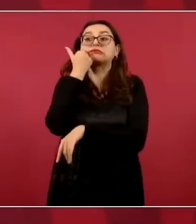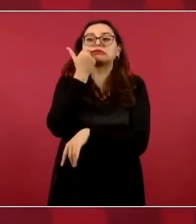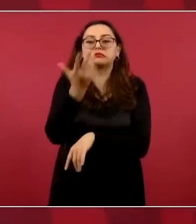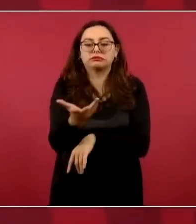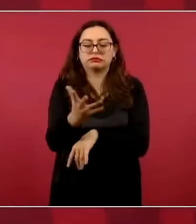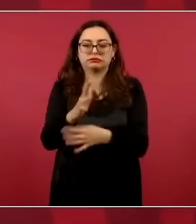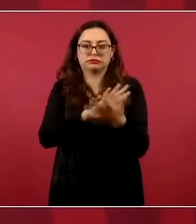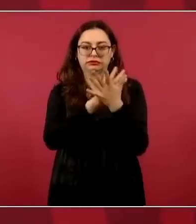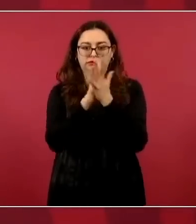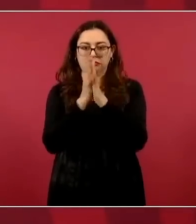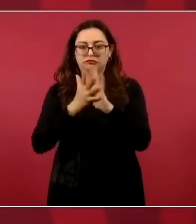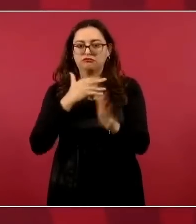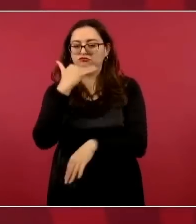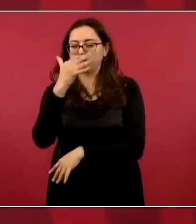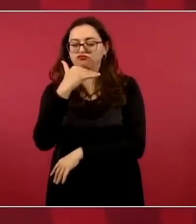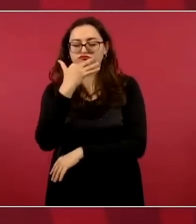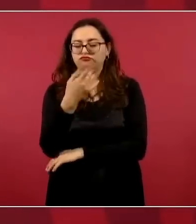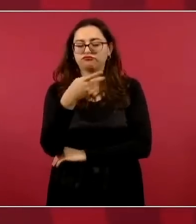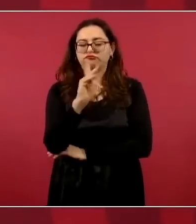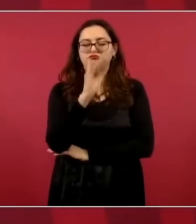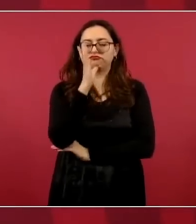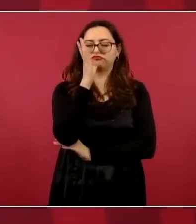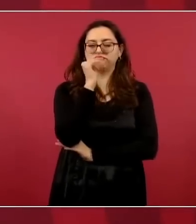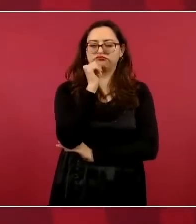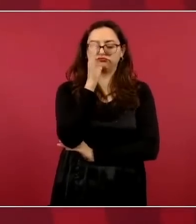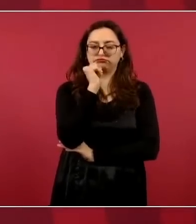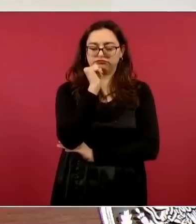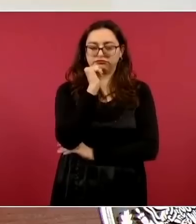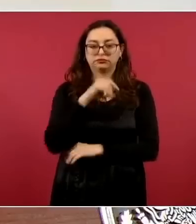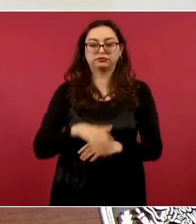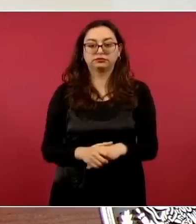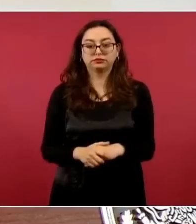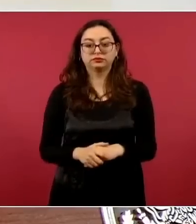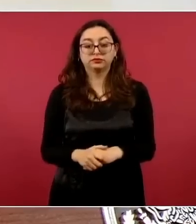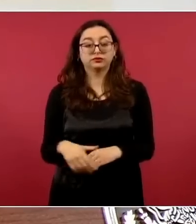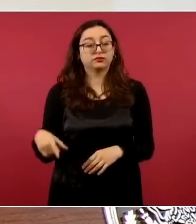el acuerdo y veo,